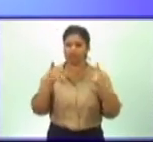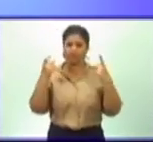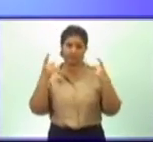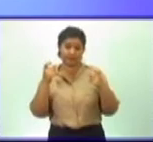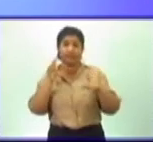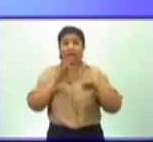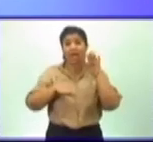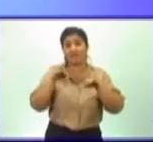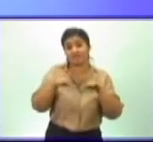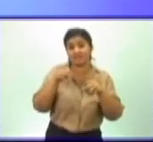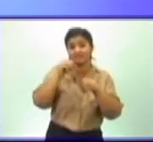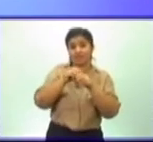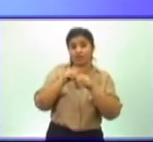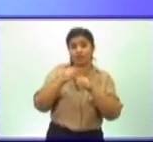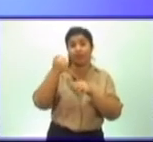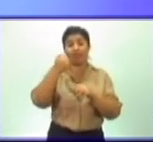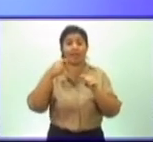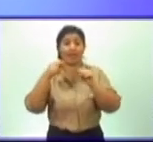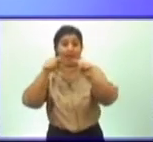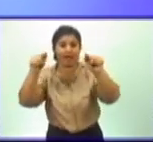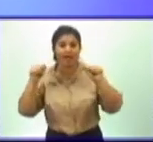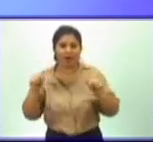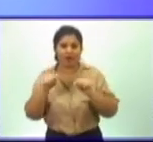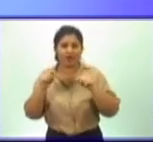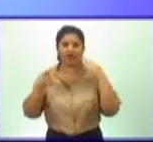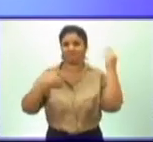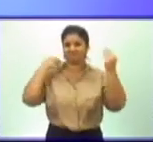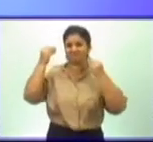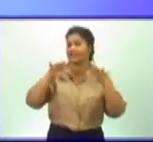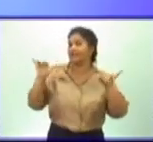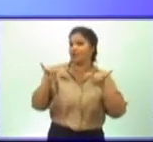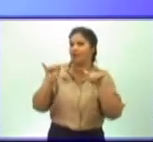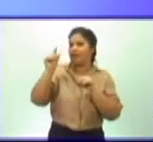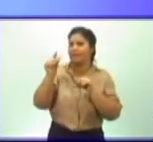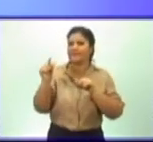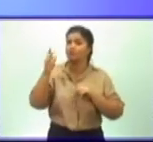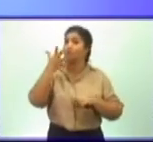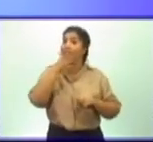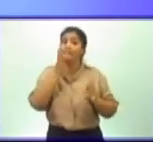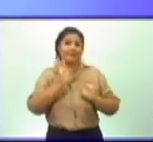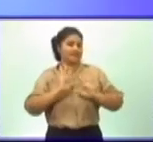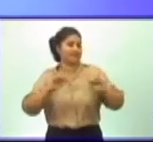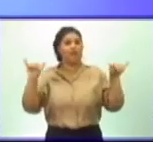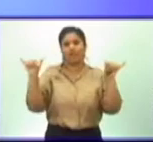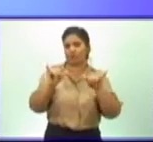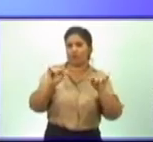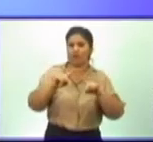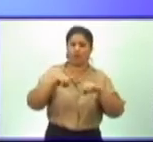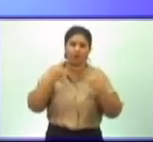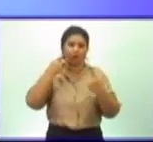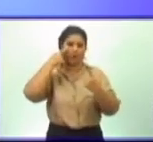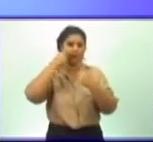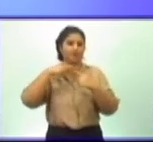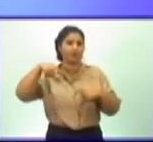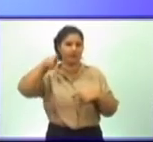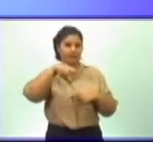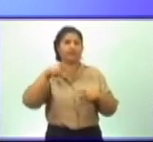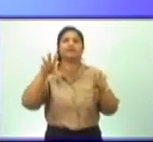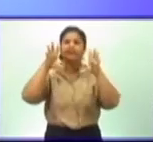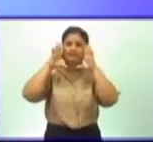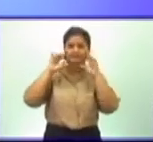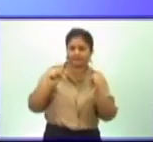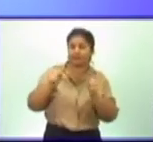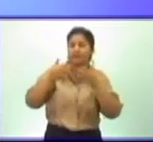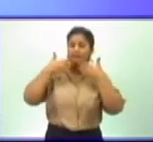aula para crear esa atmósfera de expectación en los alumnos. Veamos entonces qué